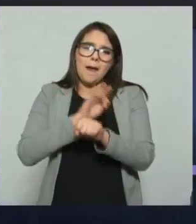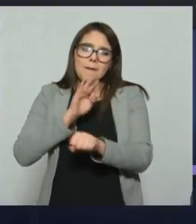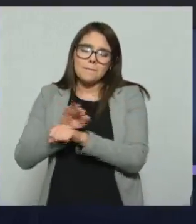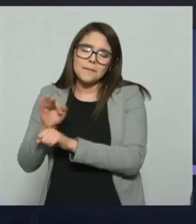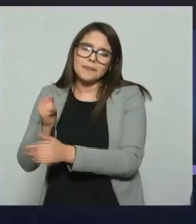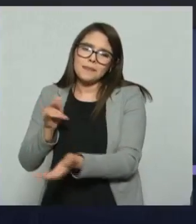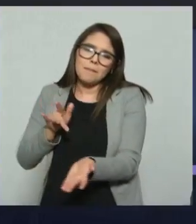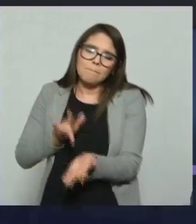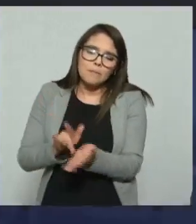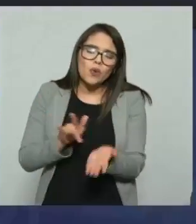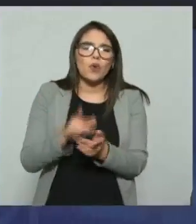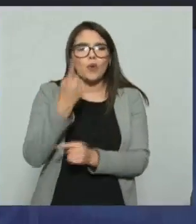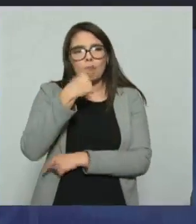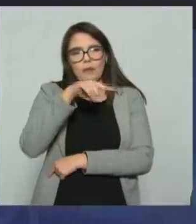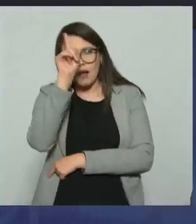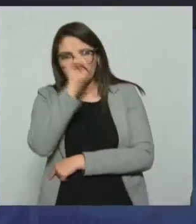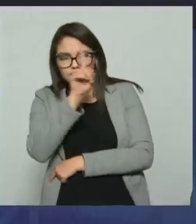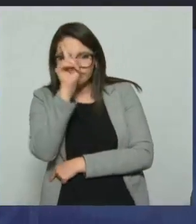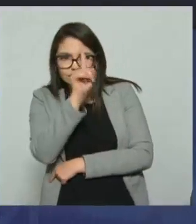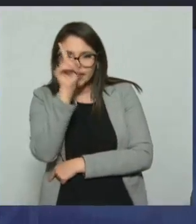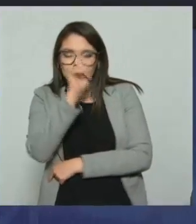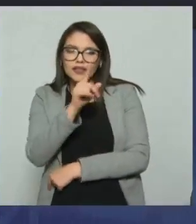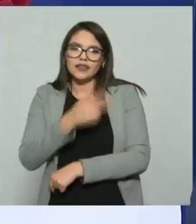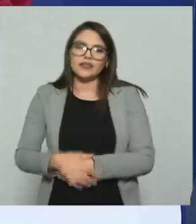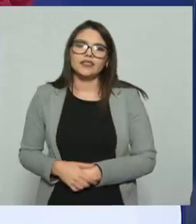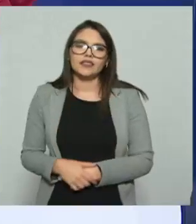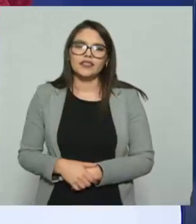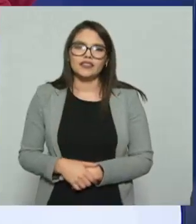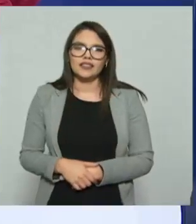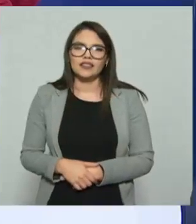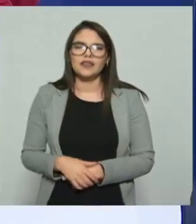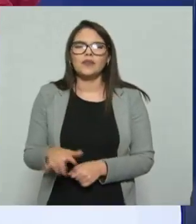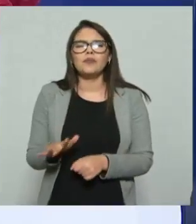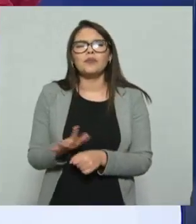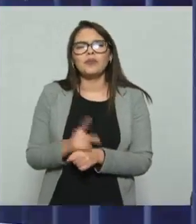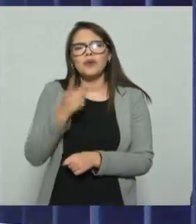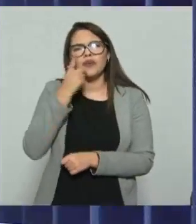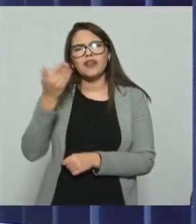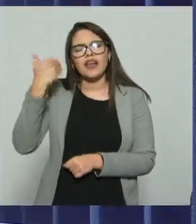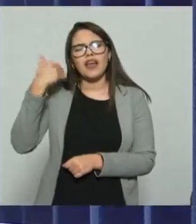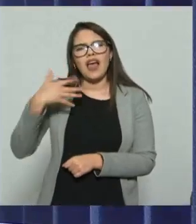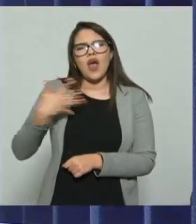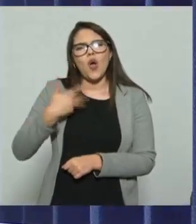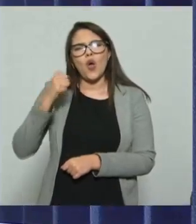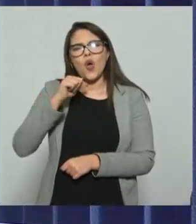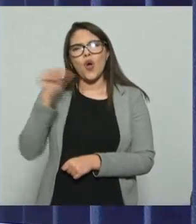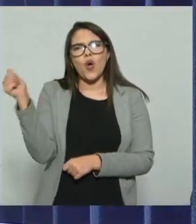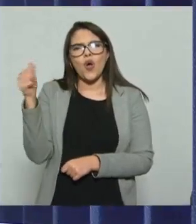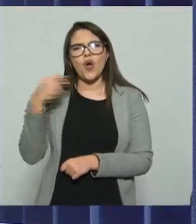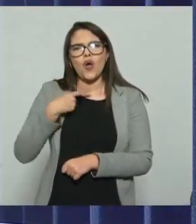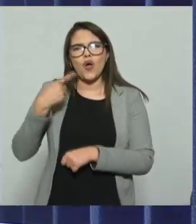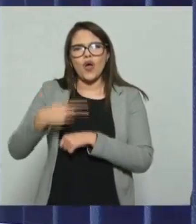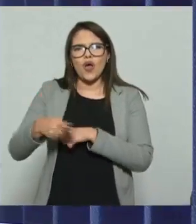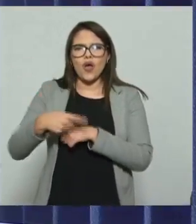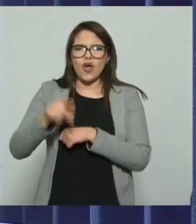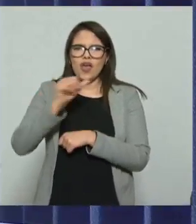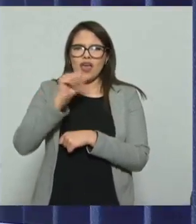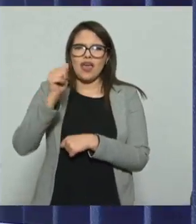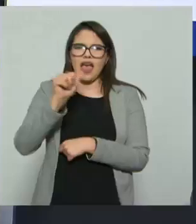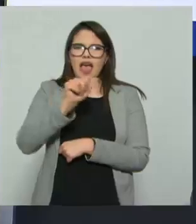de asesoría que hay. Y lo comentamos prácticamente porque hay un reto absurdo, peligrosísimo, que se llama TikTok, ¿no?